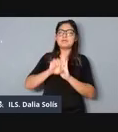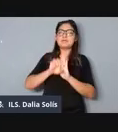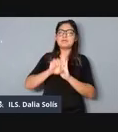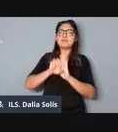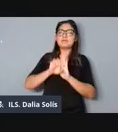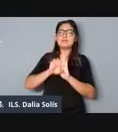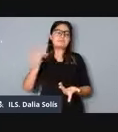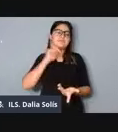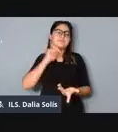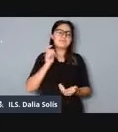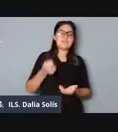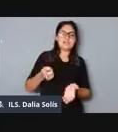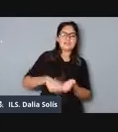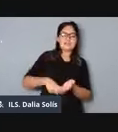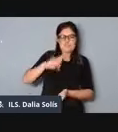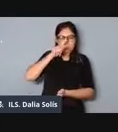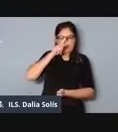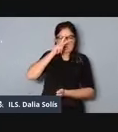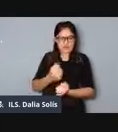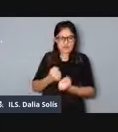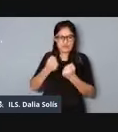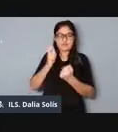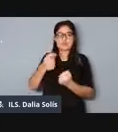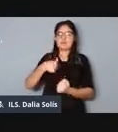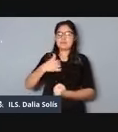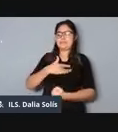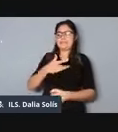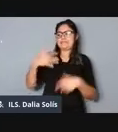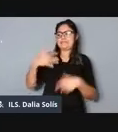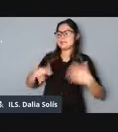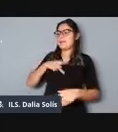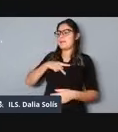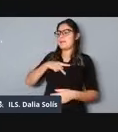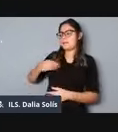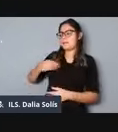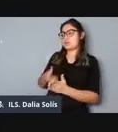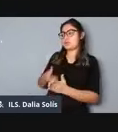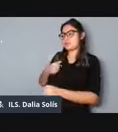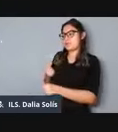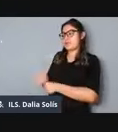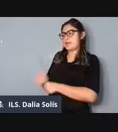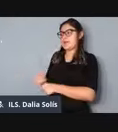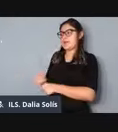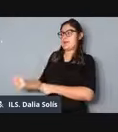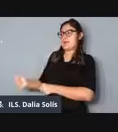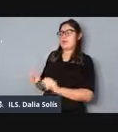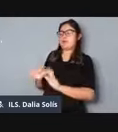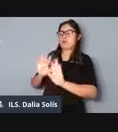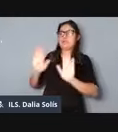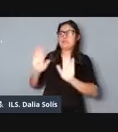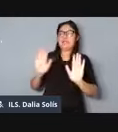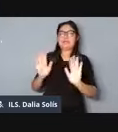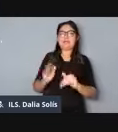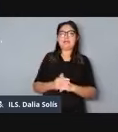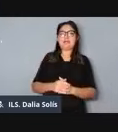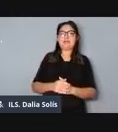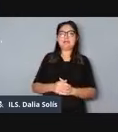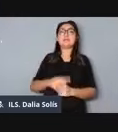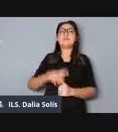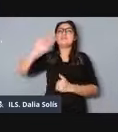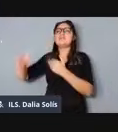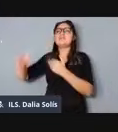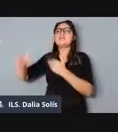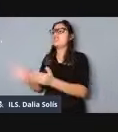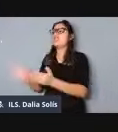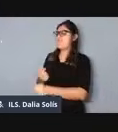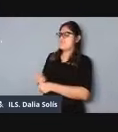mi hijo, a mi esposa, a mi esposo, ¿no? Y lo volvemos a hacer, ¿no? Entonces, no hay un arrepentimiento, y es que la ciencia